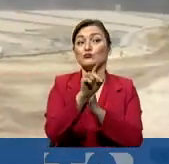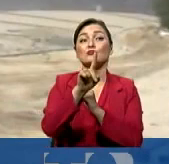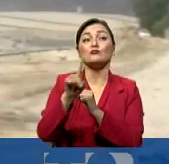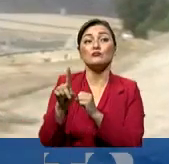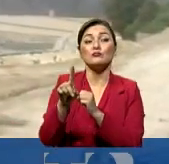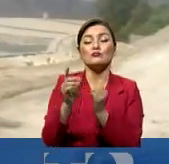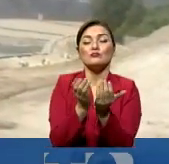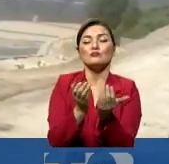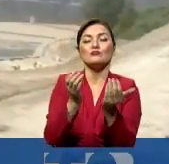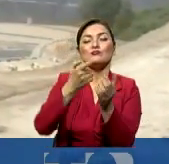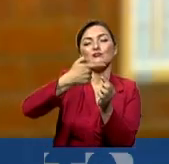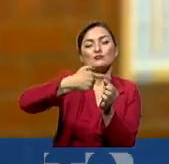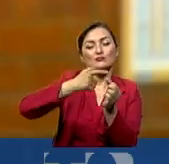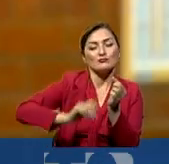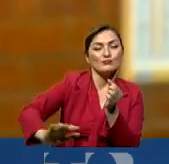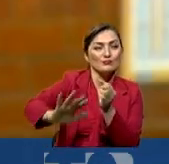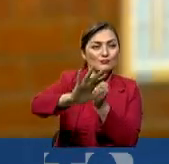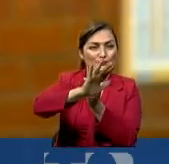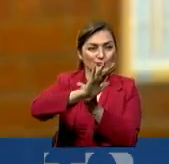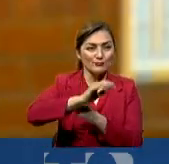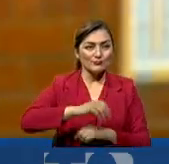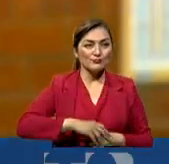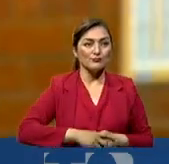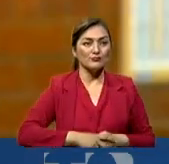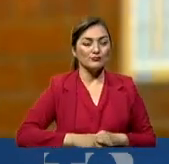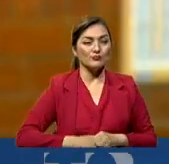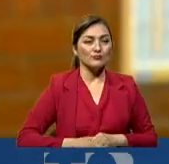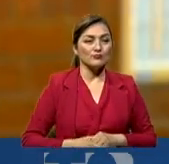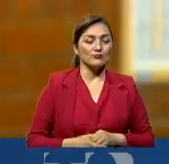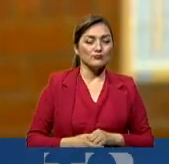los desechos de la capital. Ya ha llegado